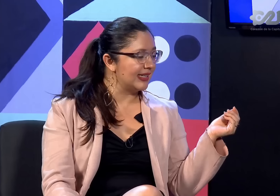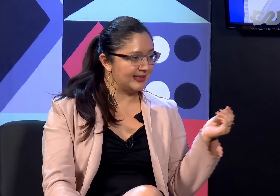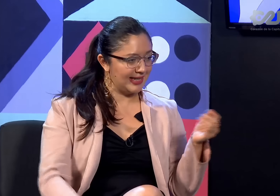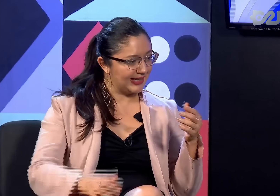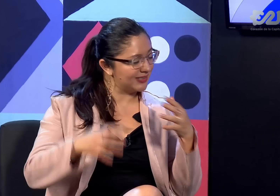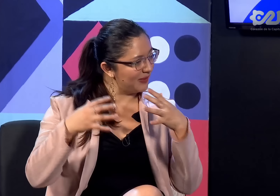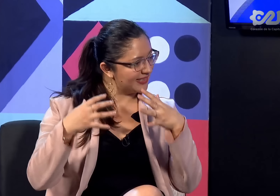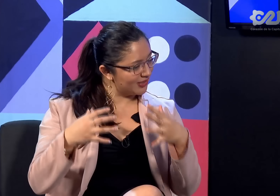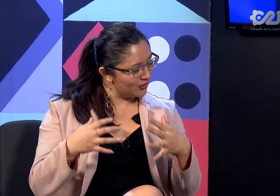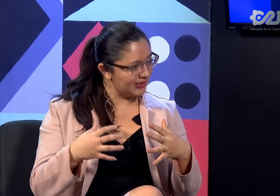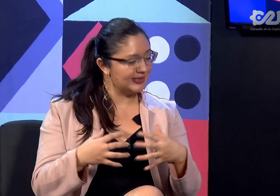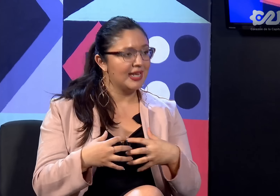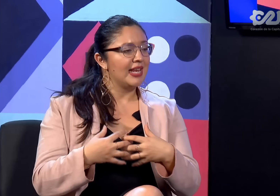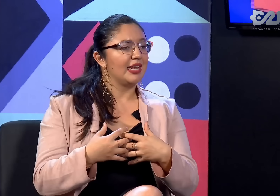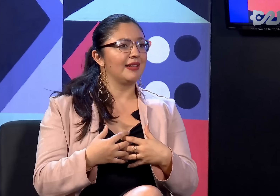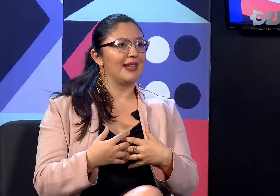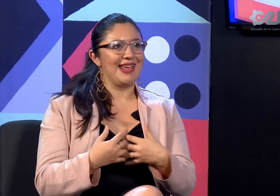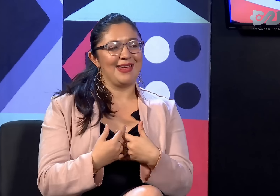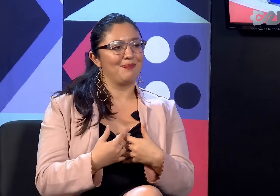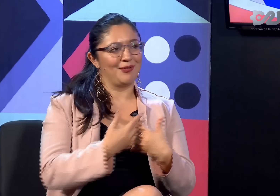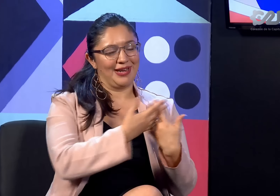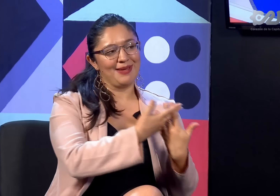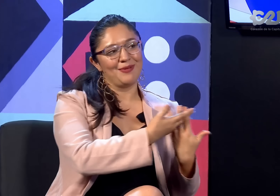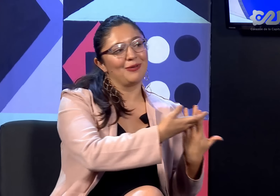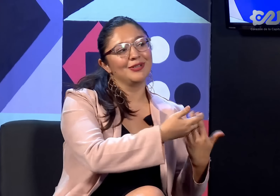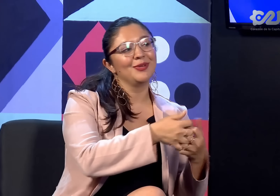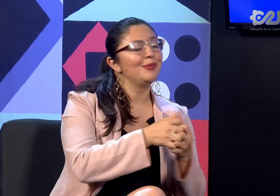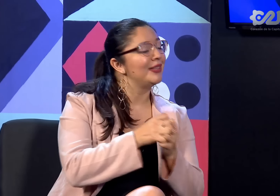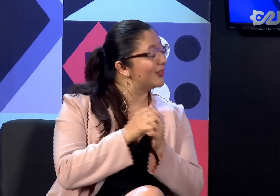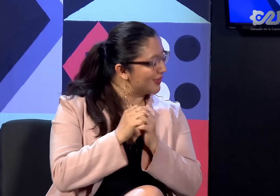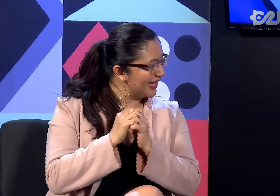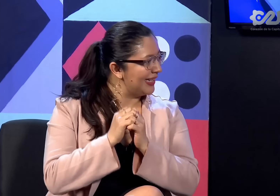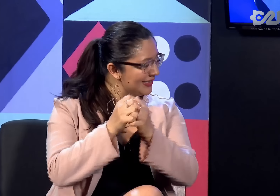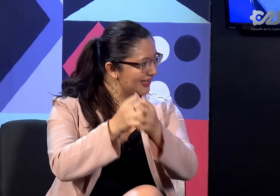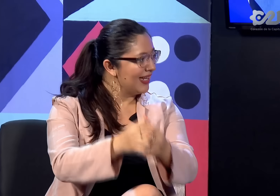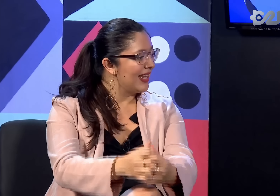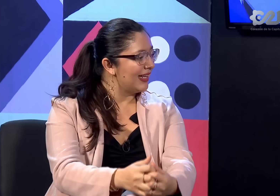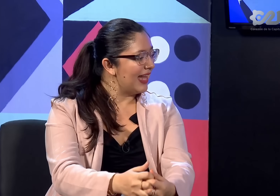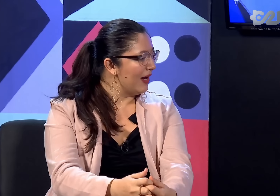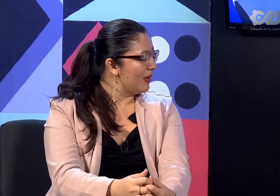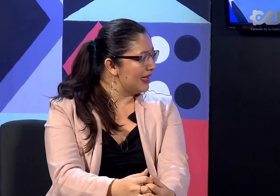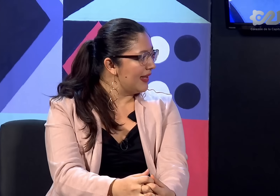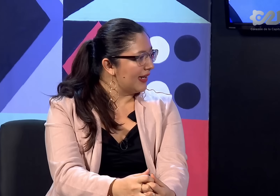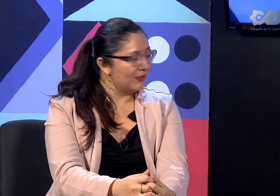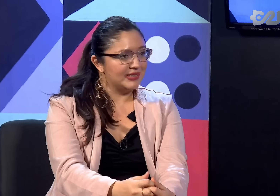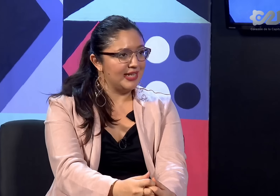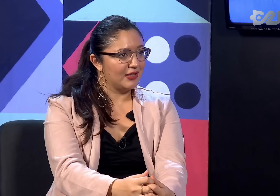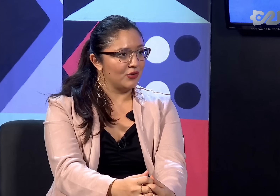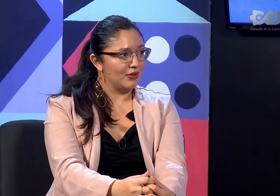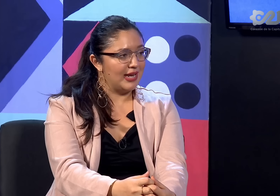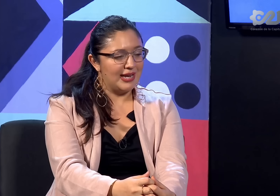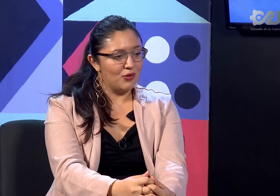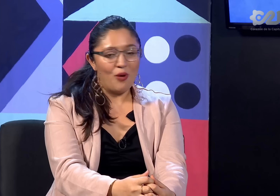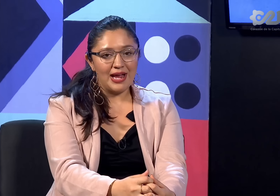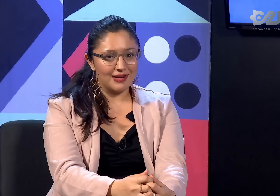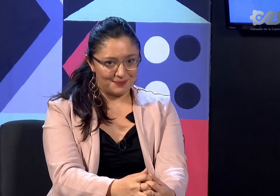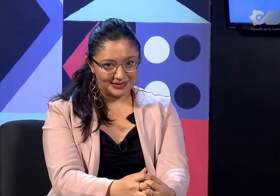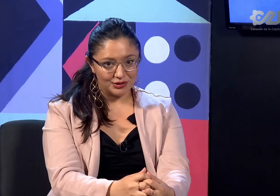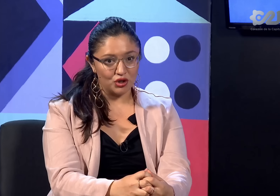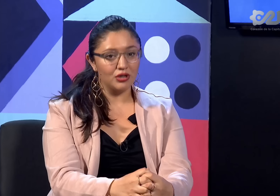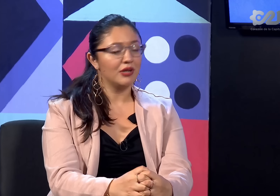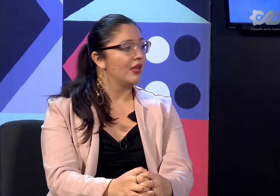recientes expresiones de, por ejemplo, algunos movimientos sociales, dan cuenta de que no es cierto, no